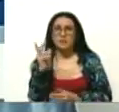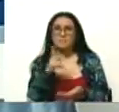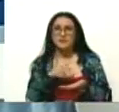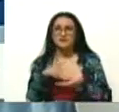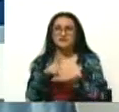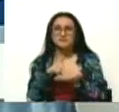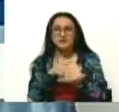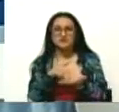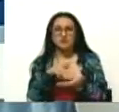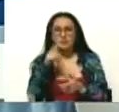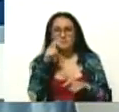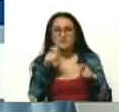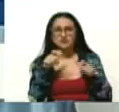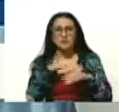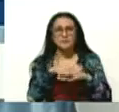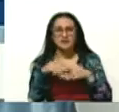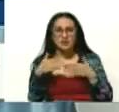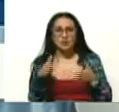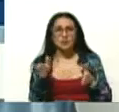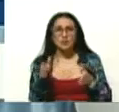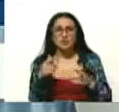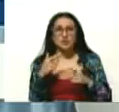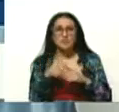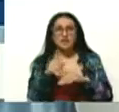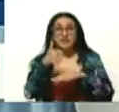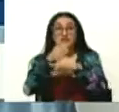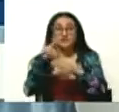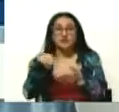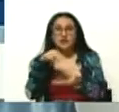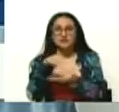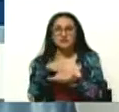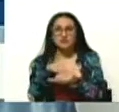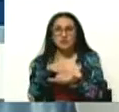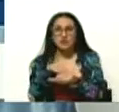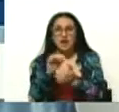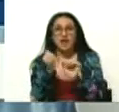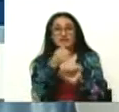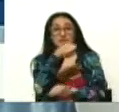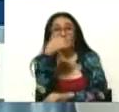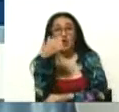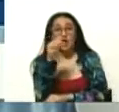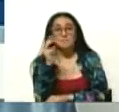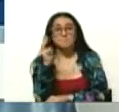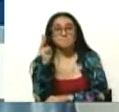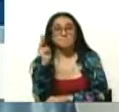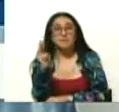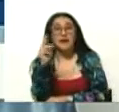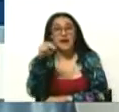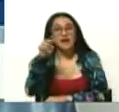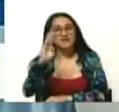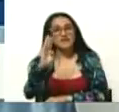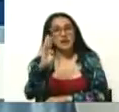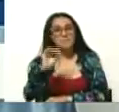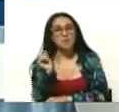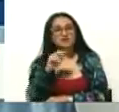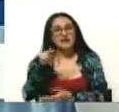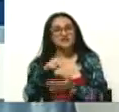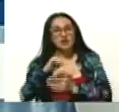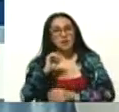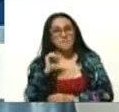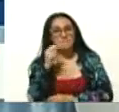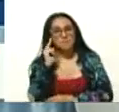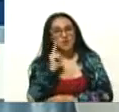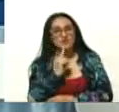del personal del Ministerio Público y de la Dirección Nacional Antidrogas de la PNB, se detectó en un